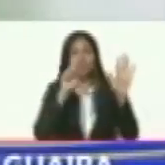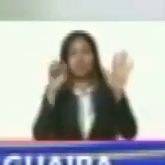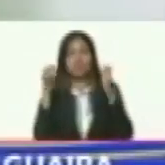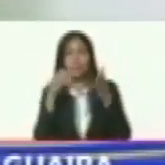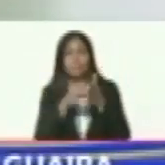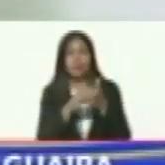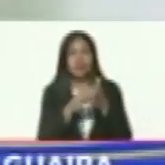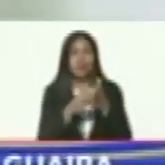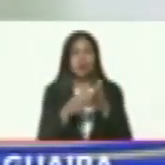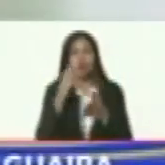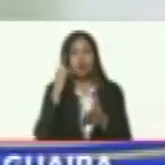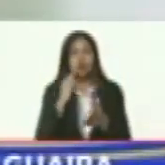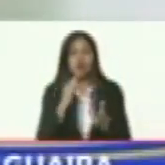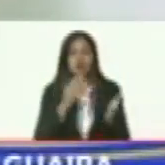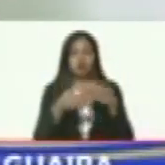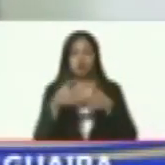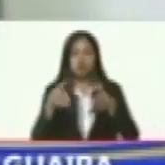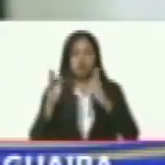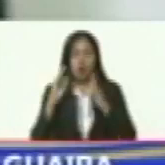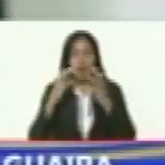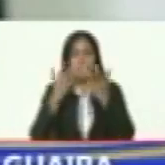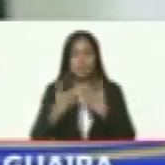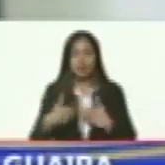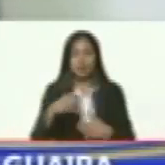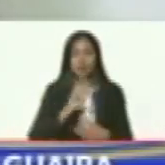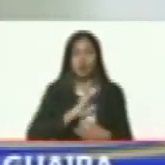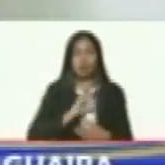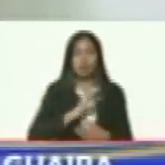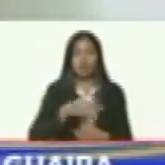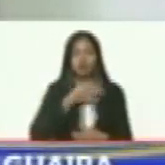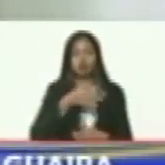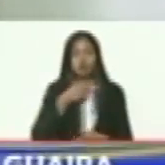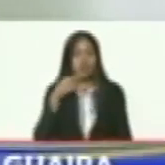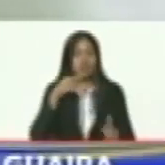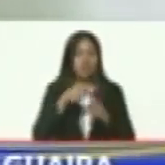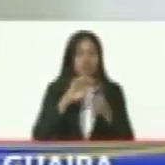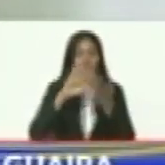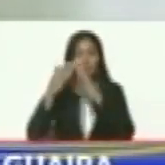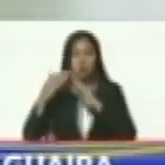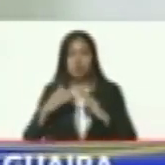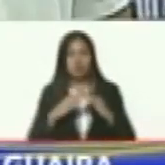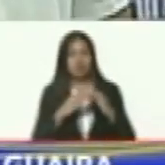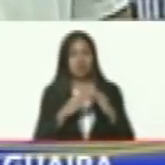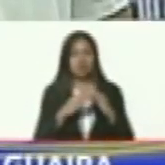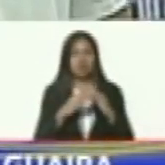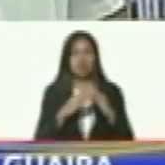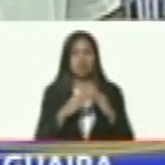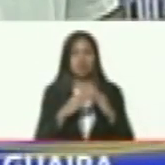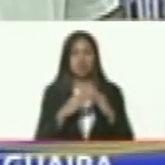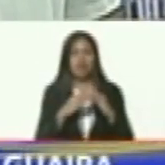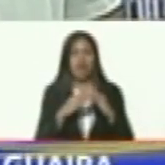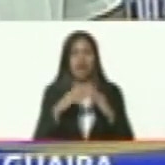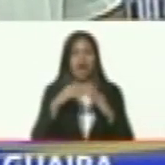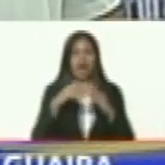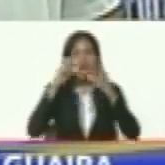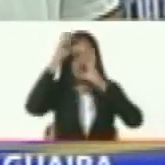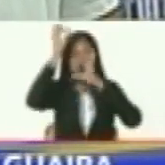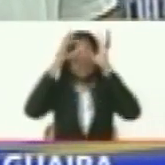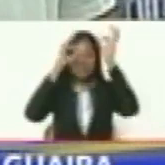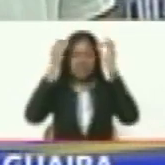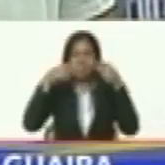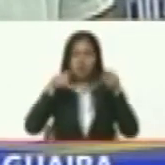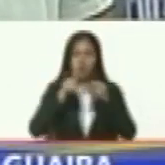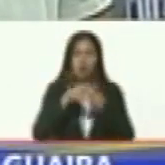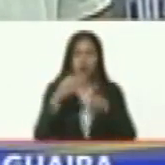79.960.000 bolívares para la construcción de la empresa de propiedad social directa comunal Ernesto Che Guevara, destinada a la